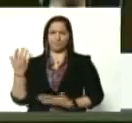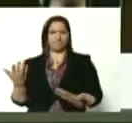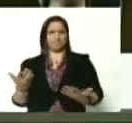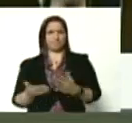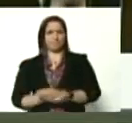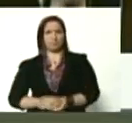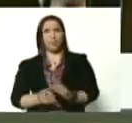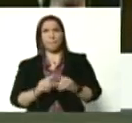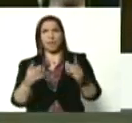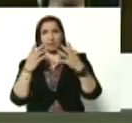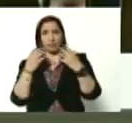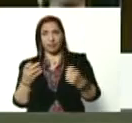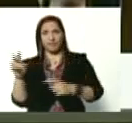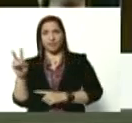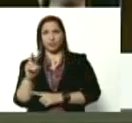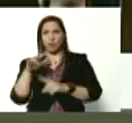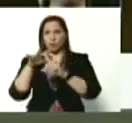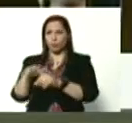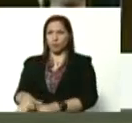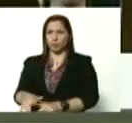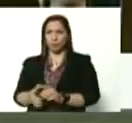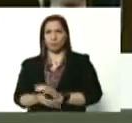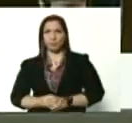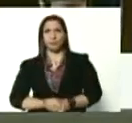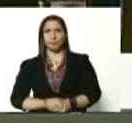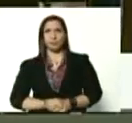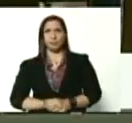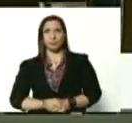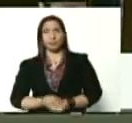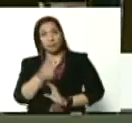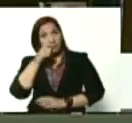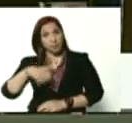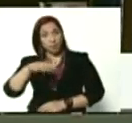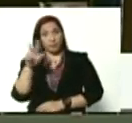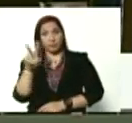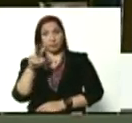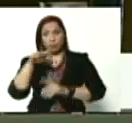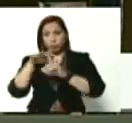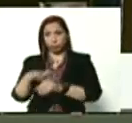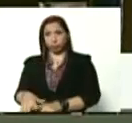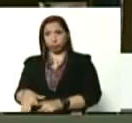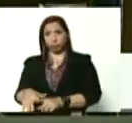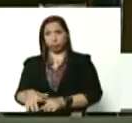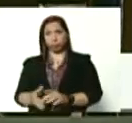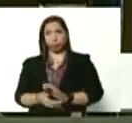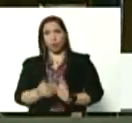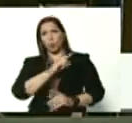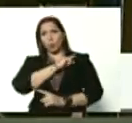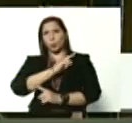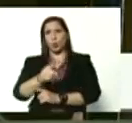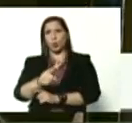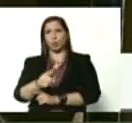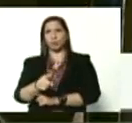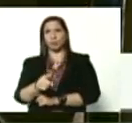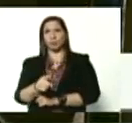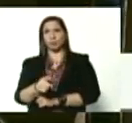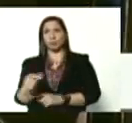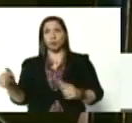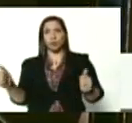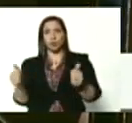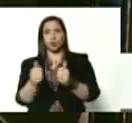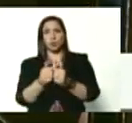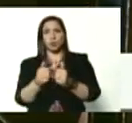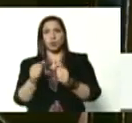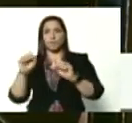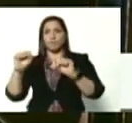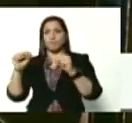para entender que venezuela ha sido sometido el pueblo de venezuela ha sido sometida a un castigo con la bloqueo con